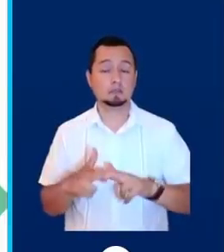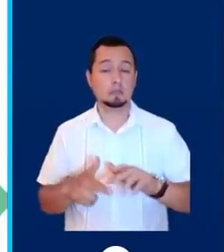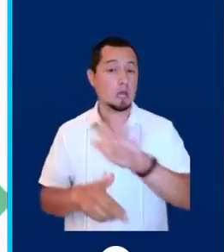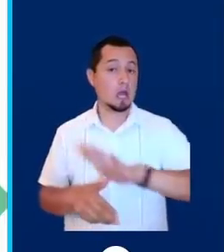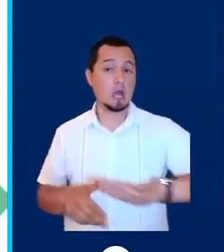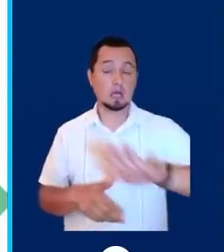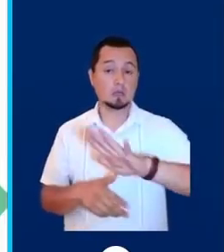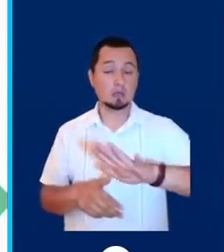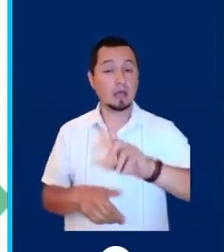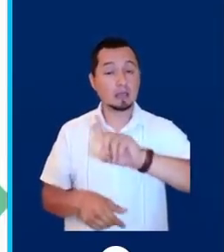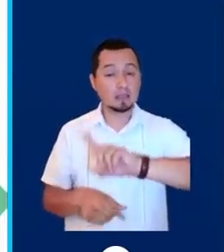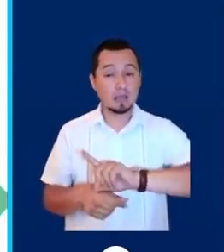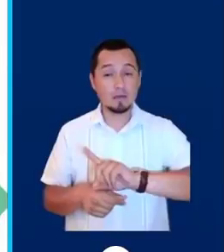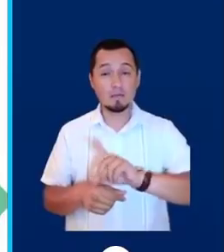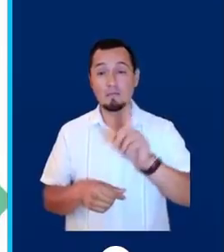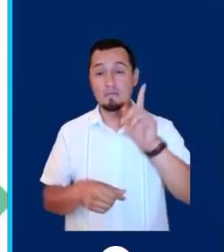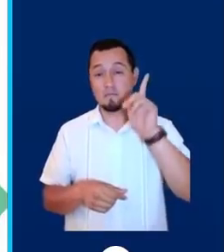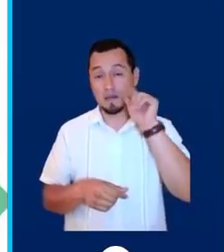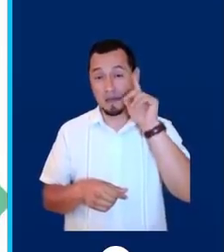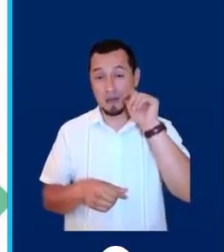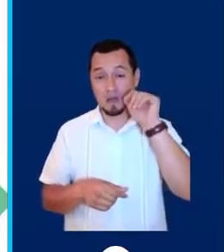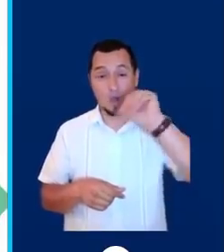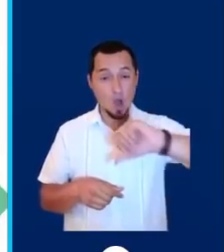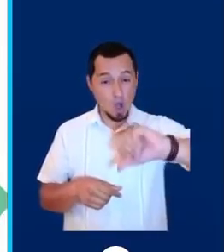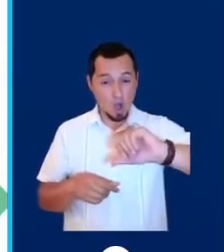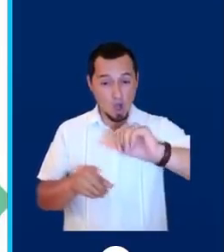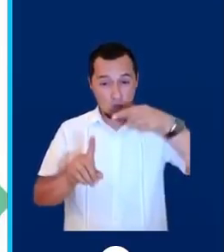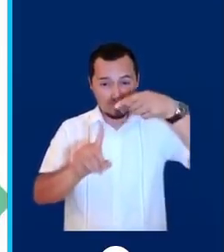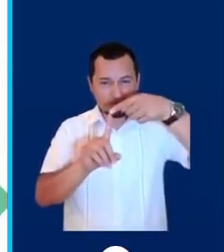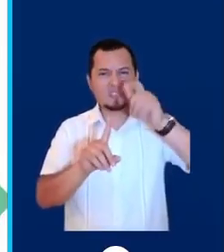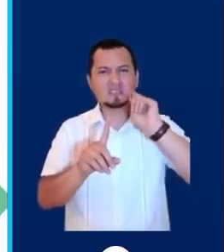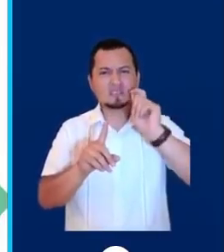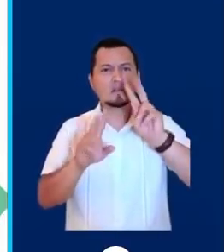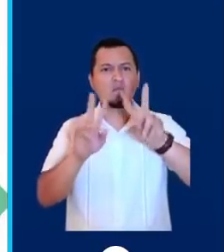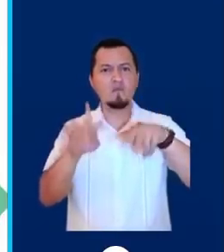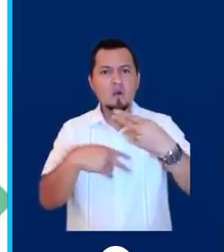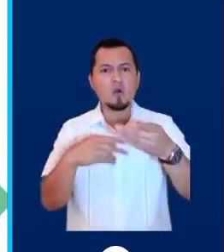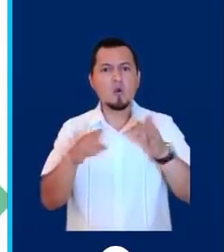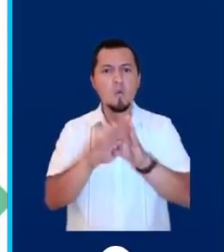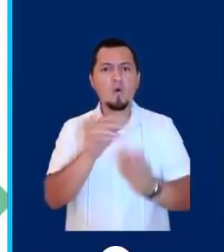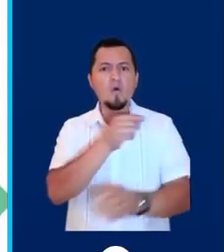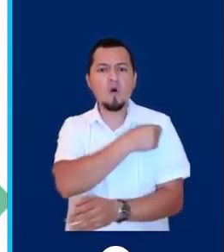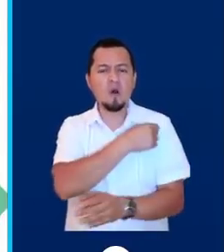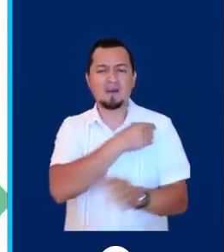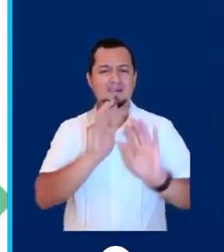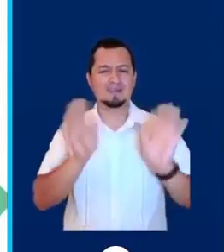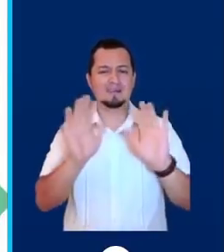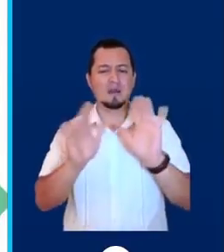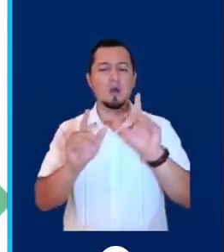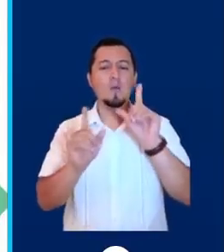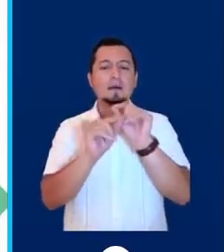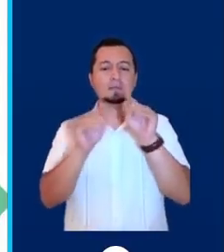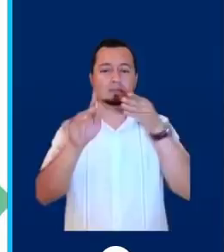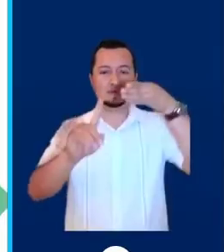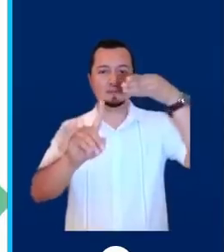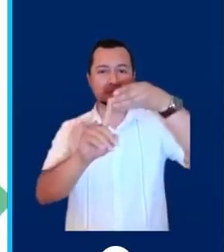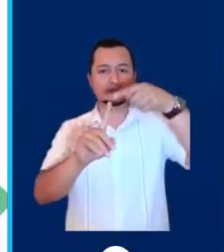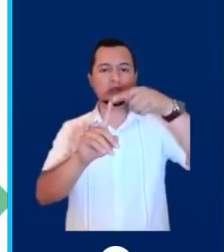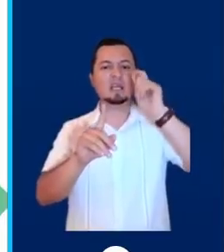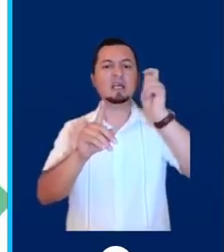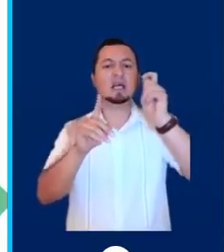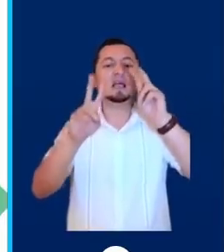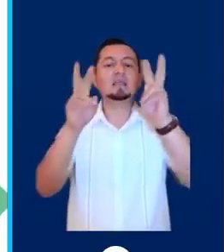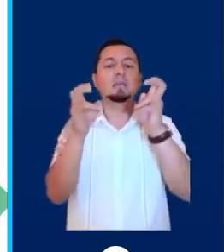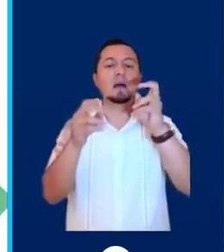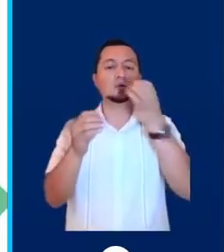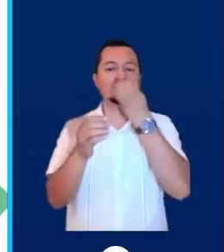de mañana, hoy no vamos a meternos en los detalles del proceso de vacunación para concentrarnos en la estrategia